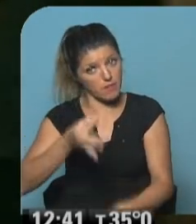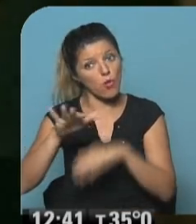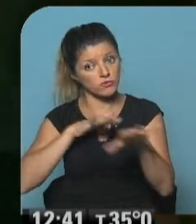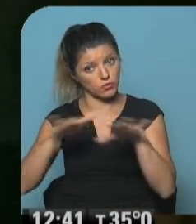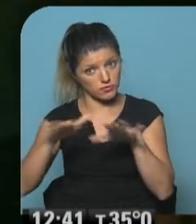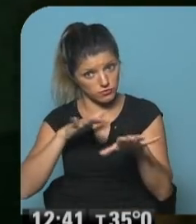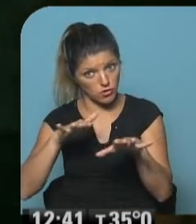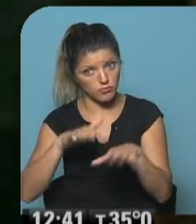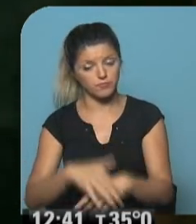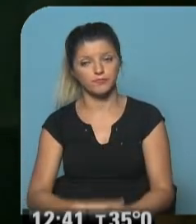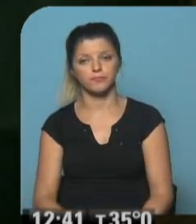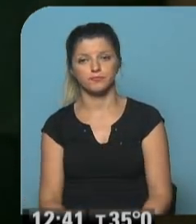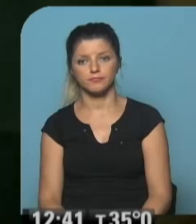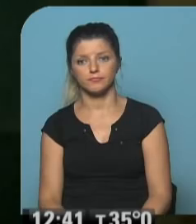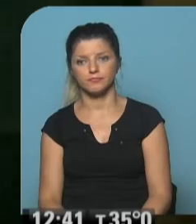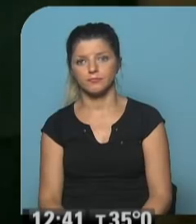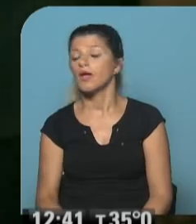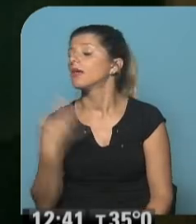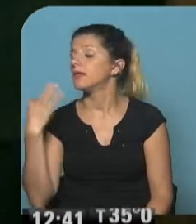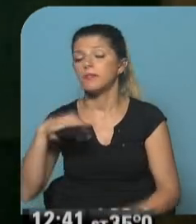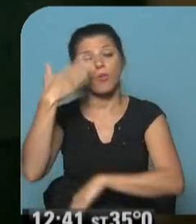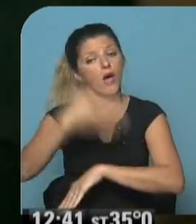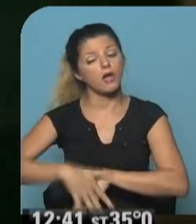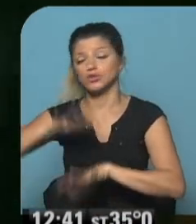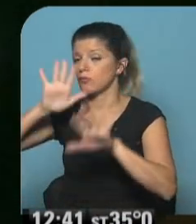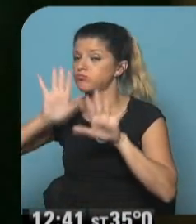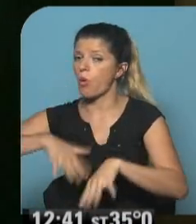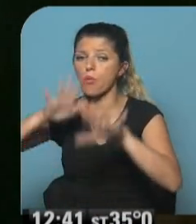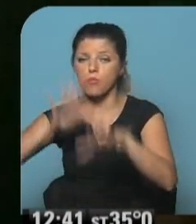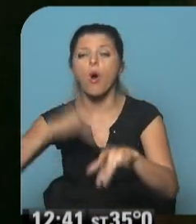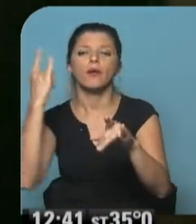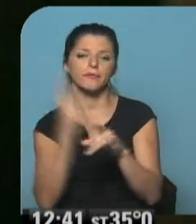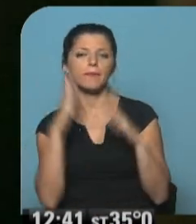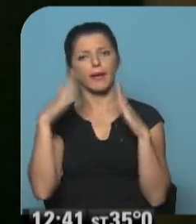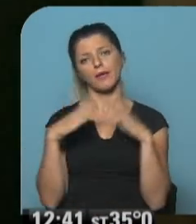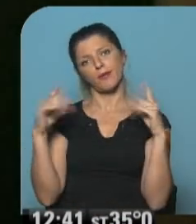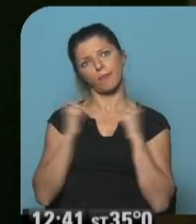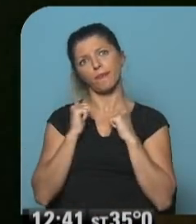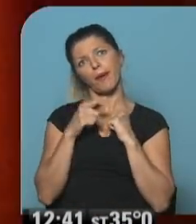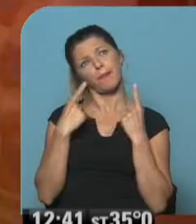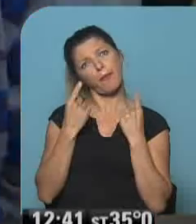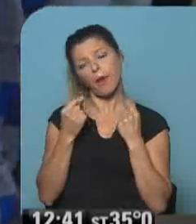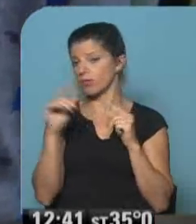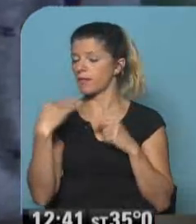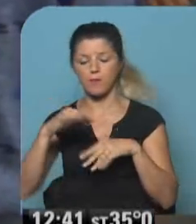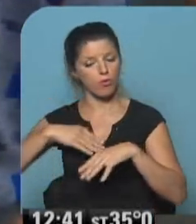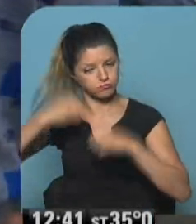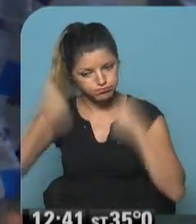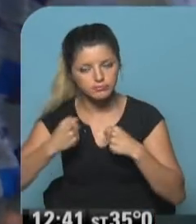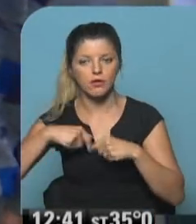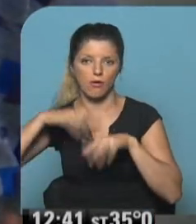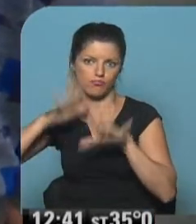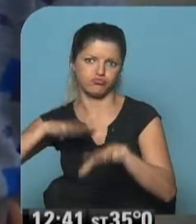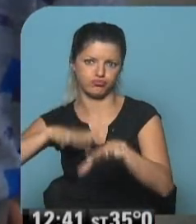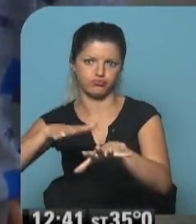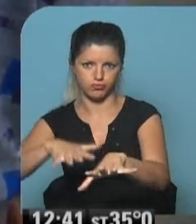pasando. Tenemos que salir a las calles, ya dejemos de quejarnos de nuestras casas y es momento de salir.